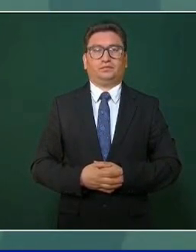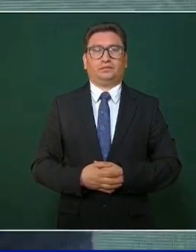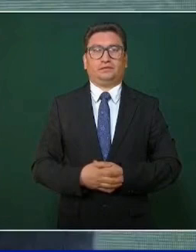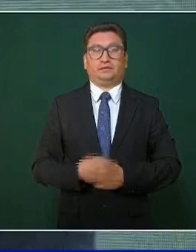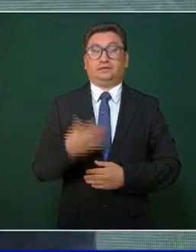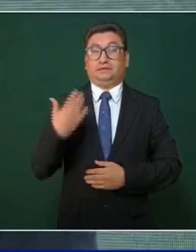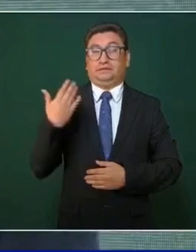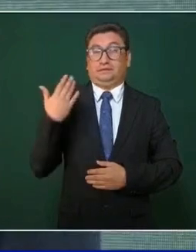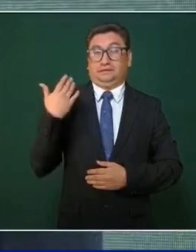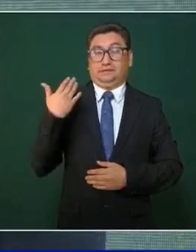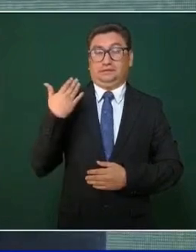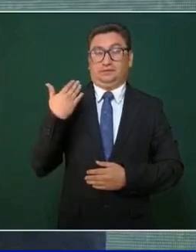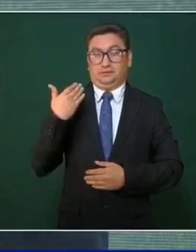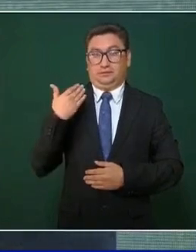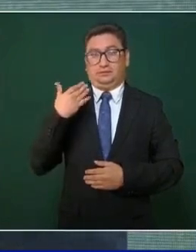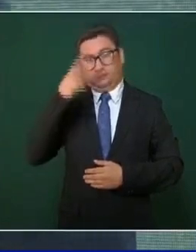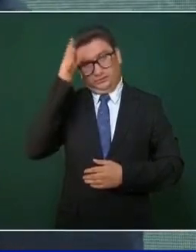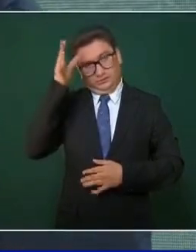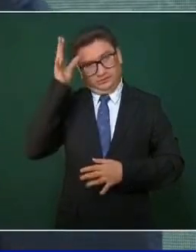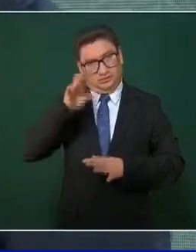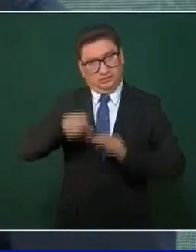la conquista para acá, no,